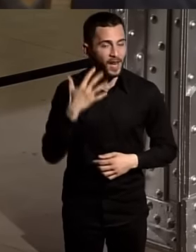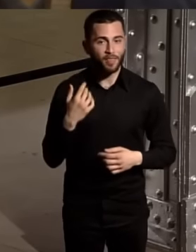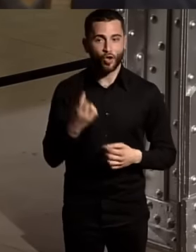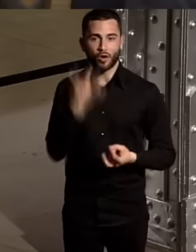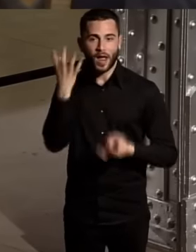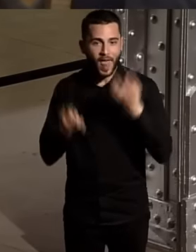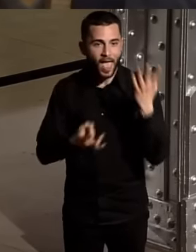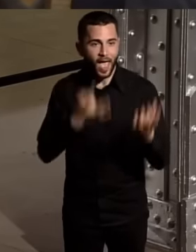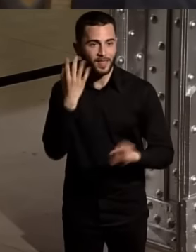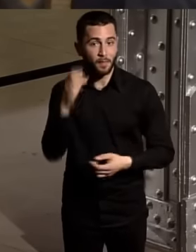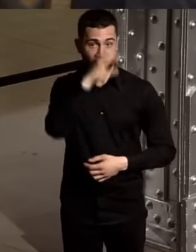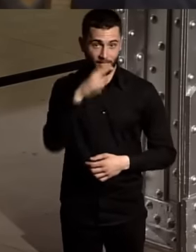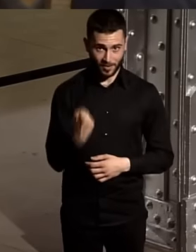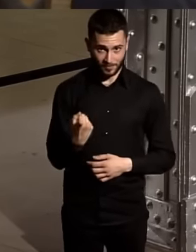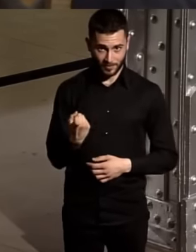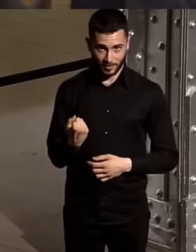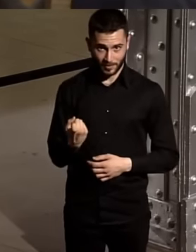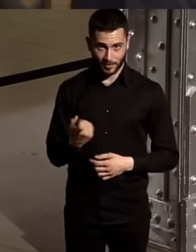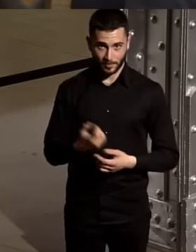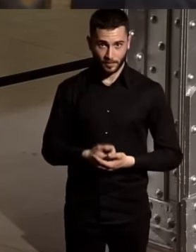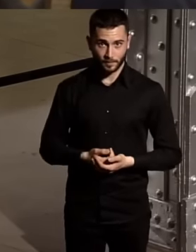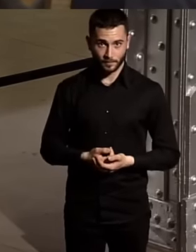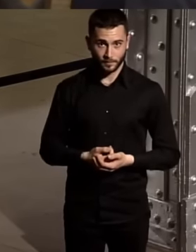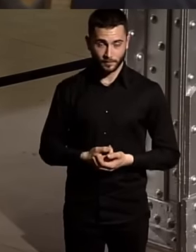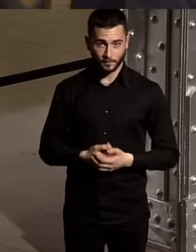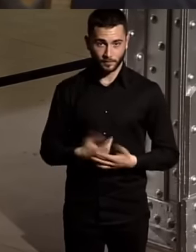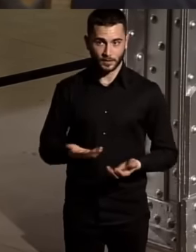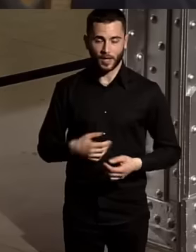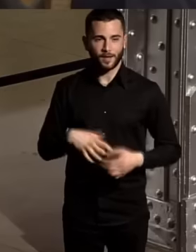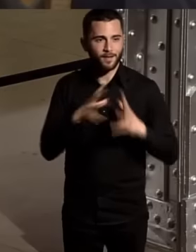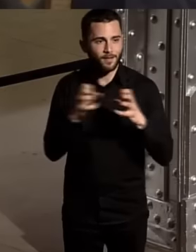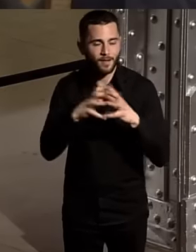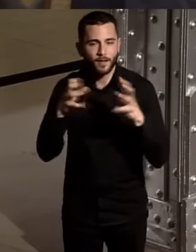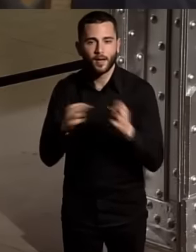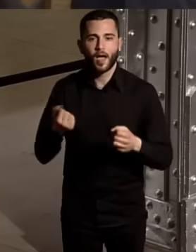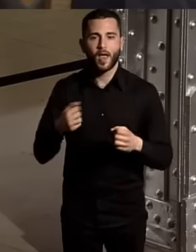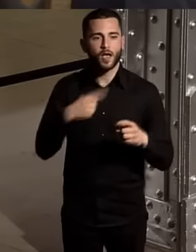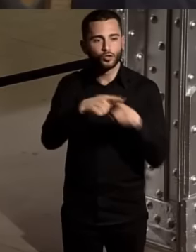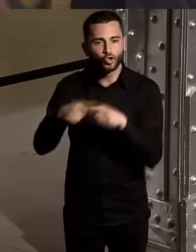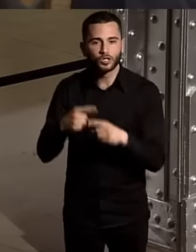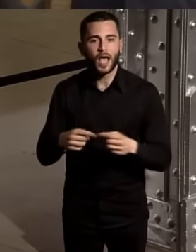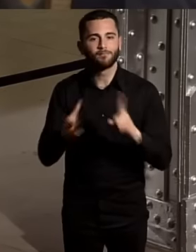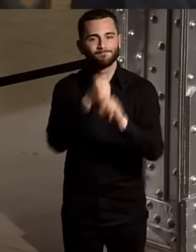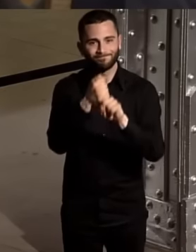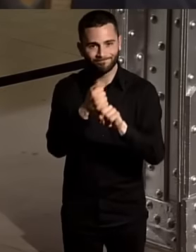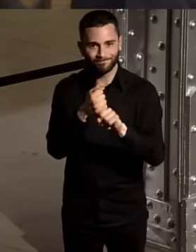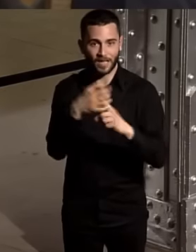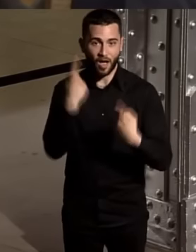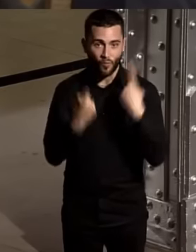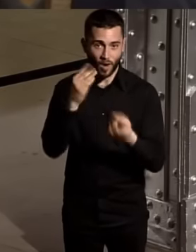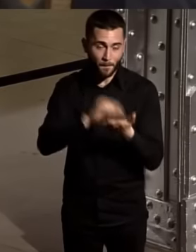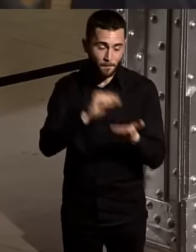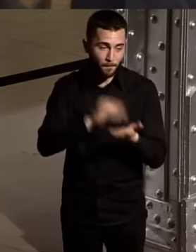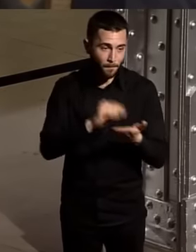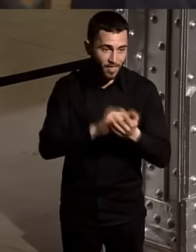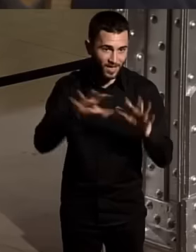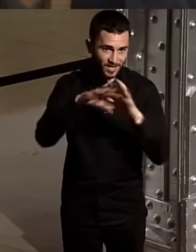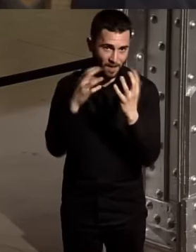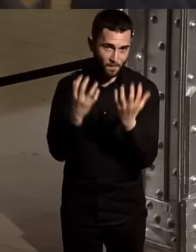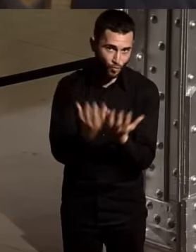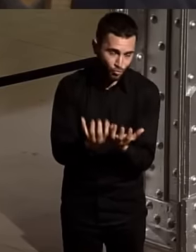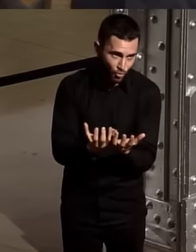creatividad de de ese de ese afán por descubrir las cosas que a veces no te lo da no el el el